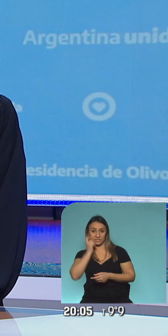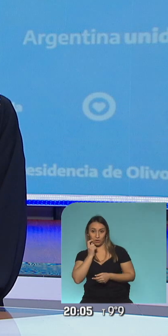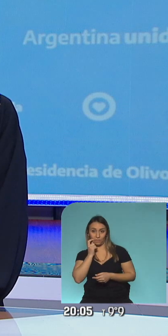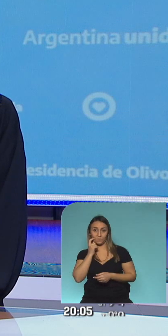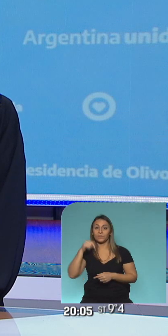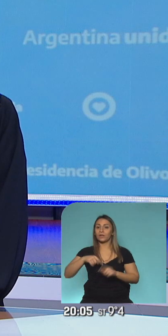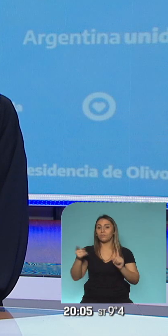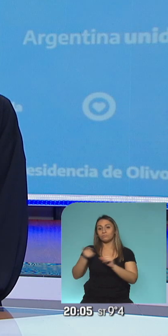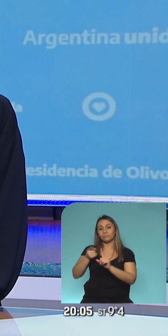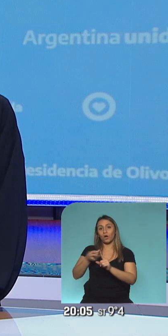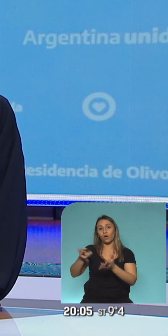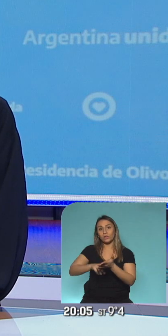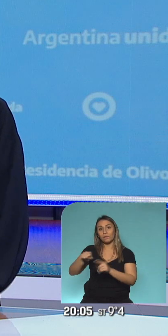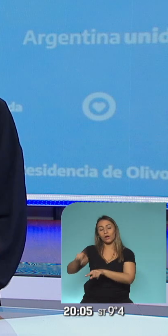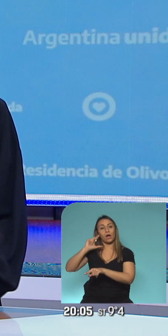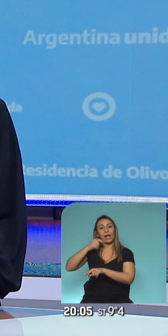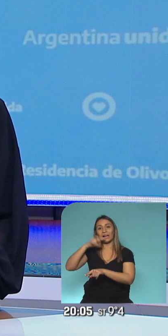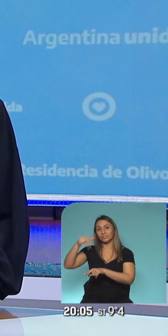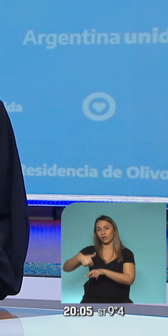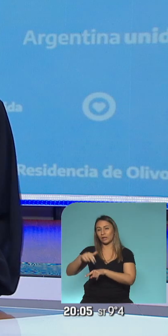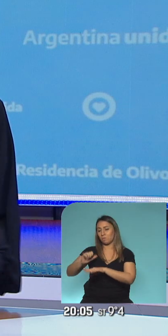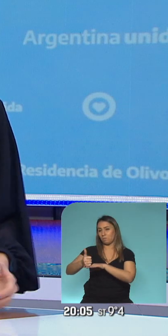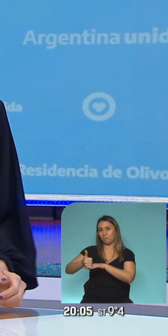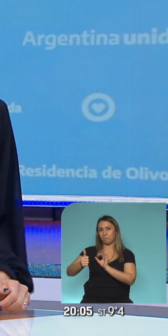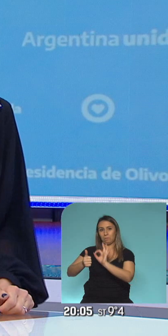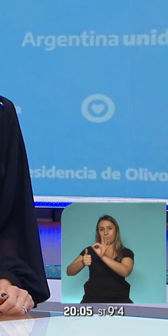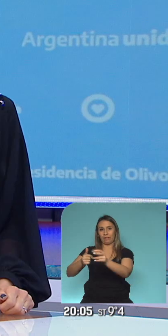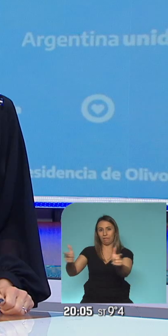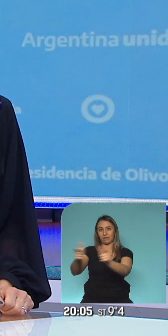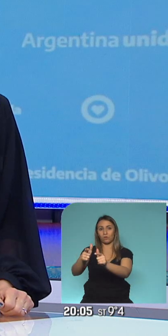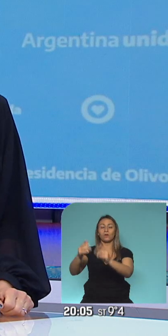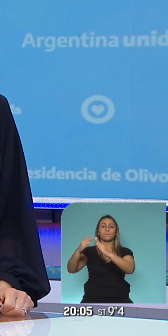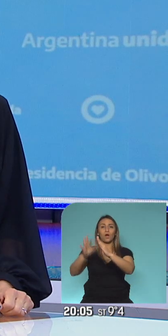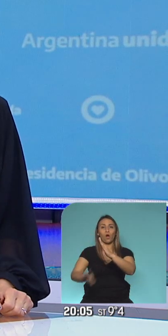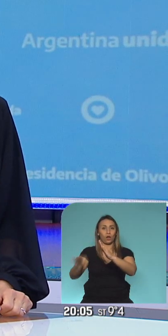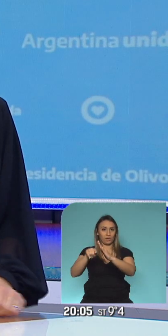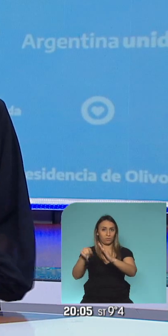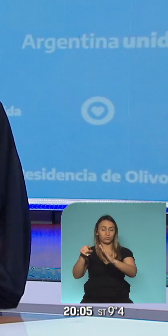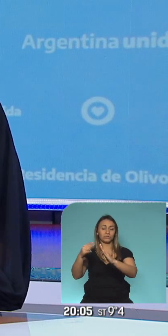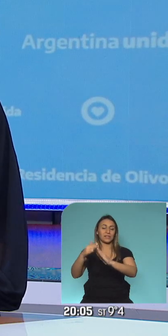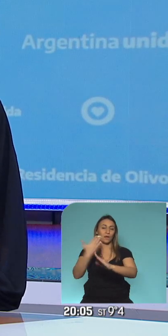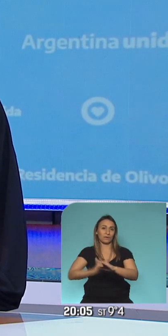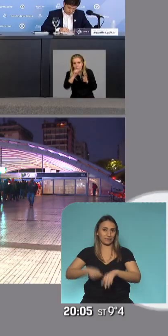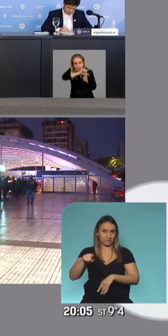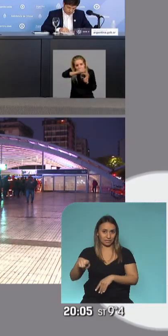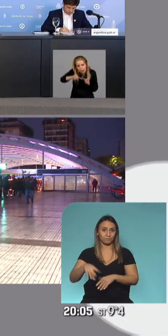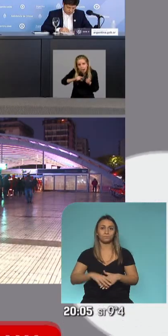a tomar contacto nuevamente con Gastón Zulay, allí muy cerquita de donde están reunidos, en las inmediaciones de la Quinta Presidencial de Olivos.